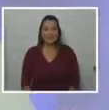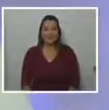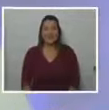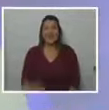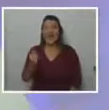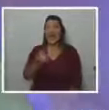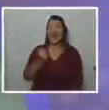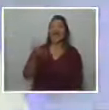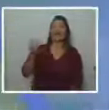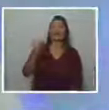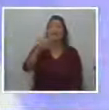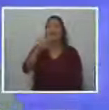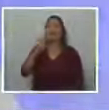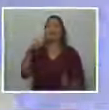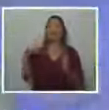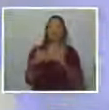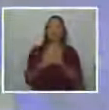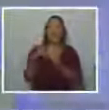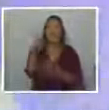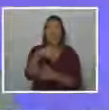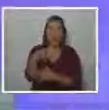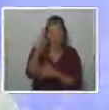se lleva